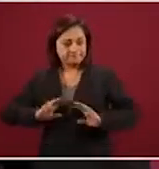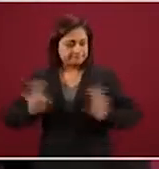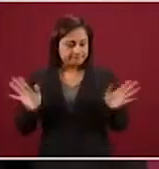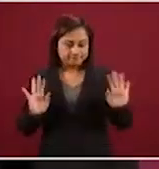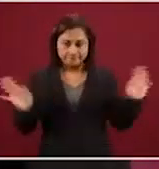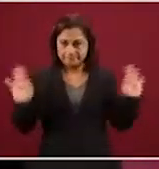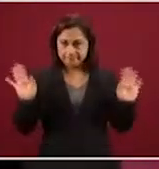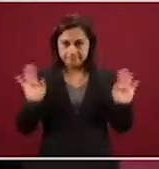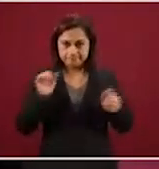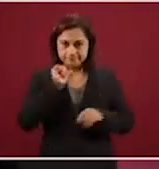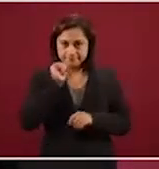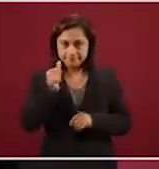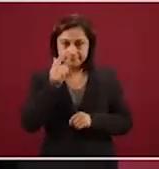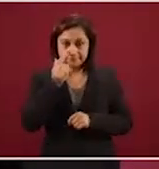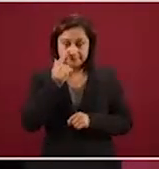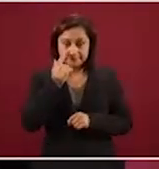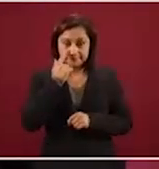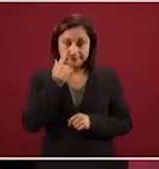las